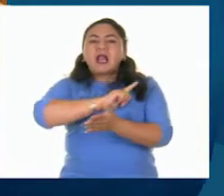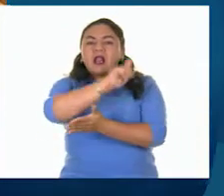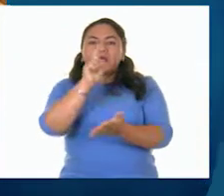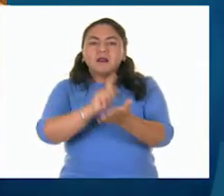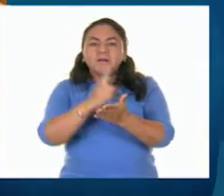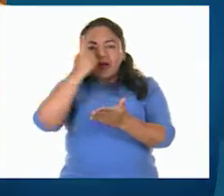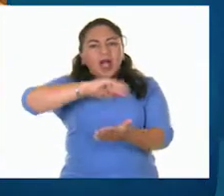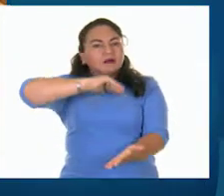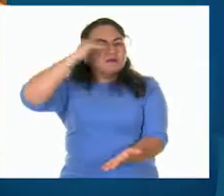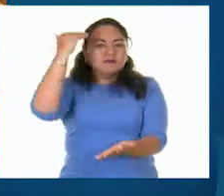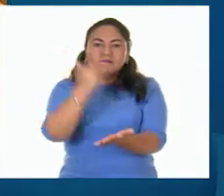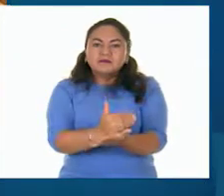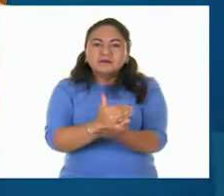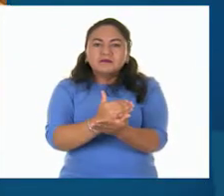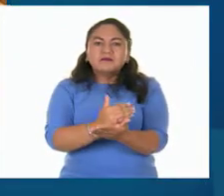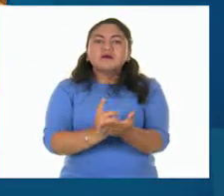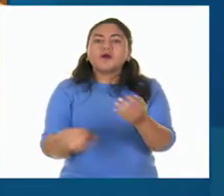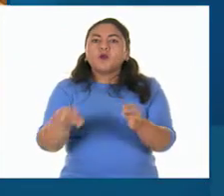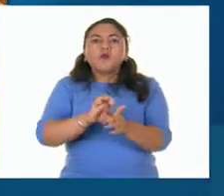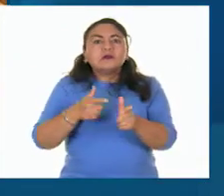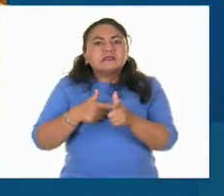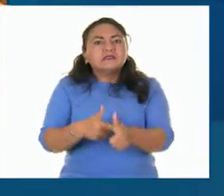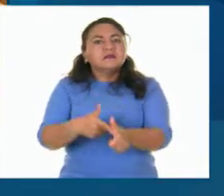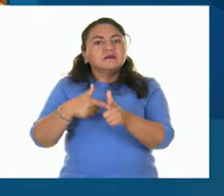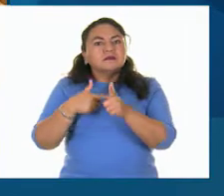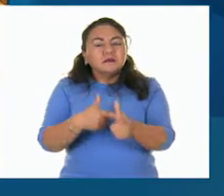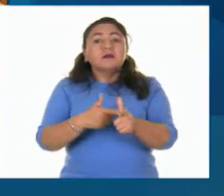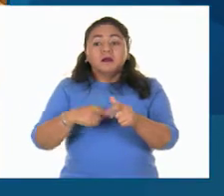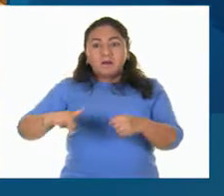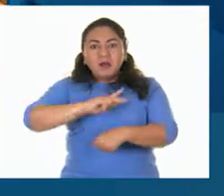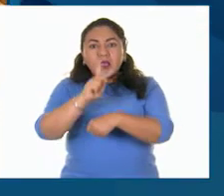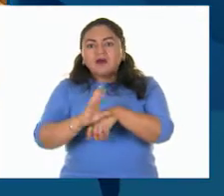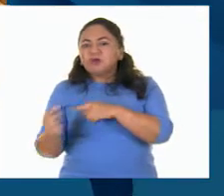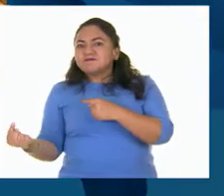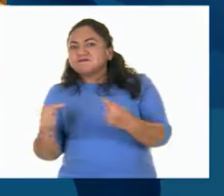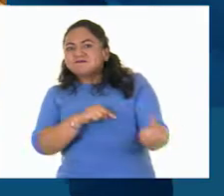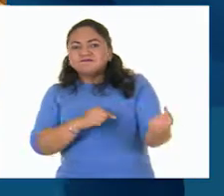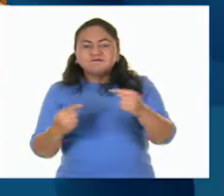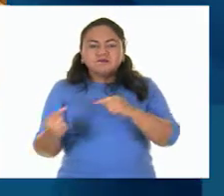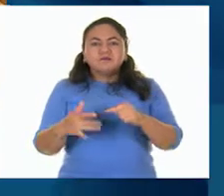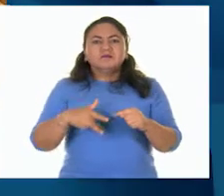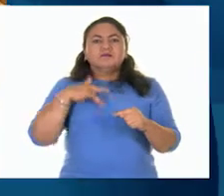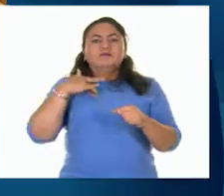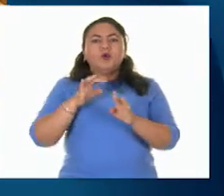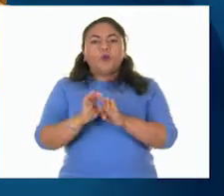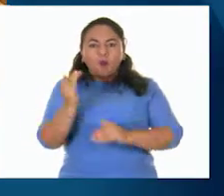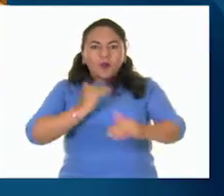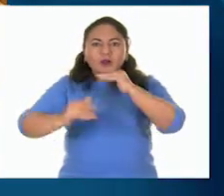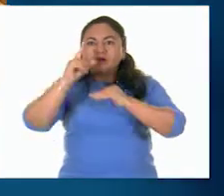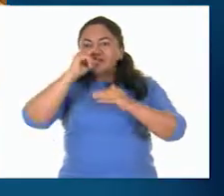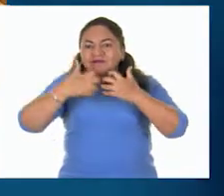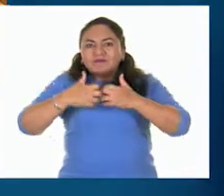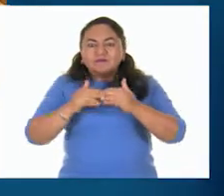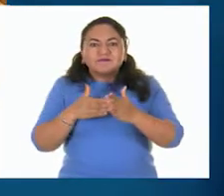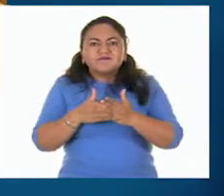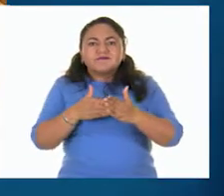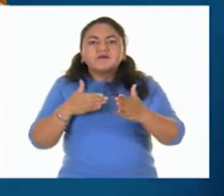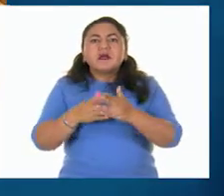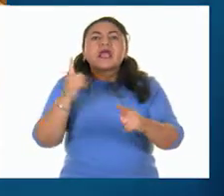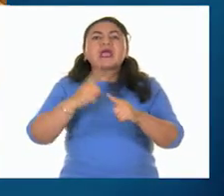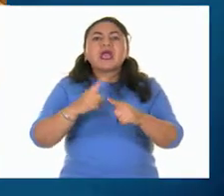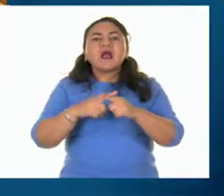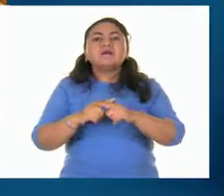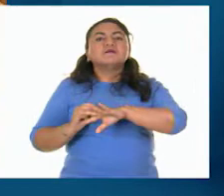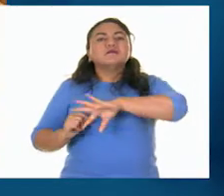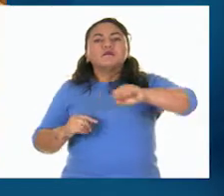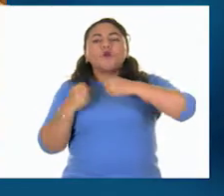para acabar con este estado de cosas permanente en que el país se debate, sintiendo frenado su progreso industrial por quienes tienen en sus